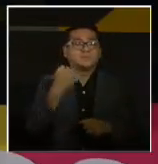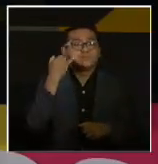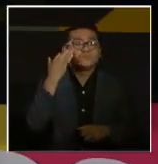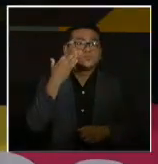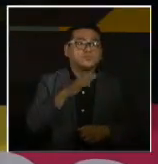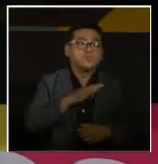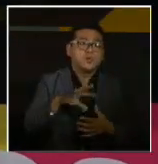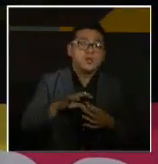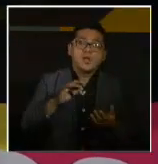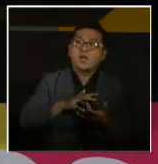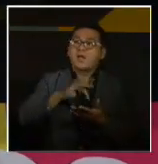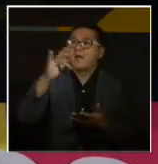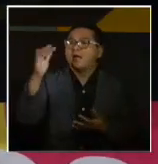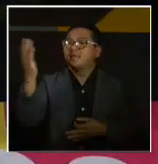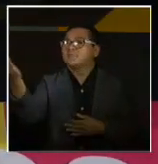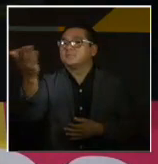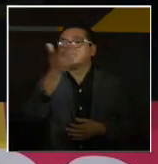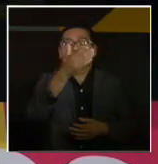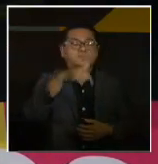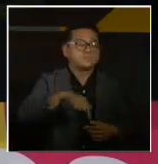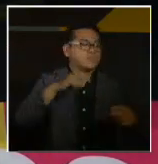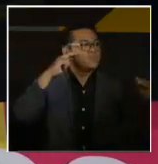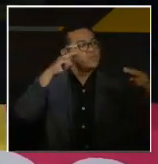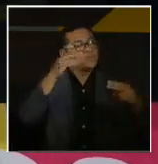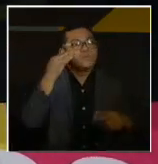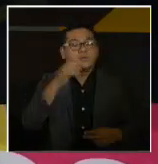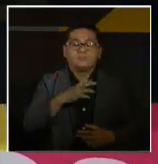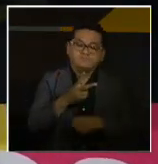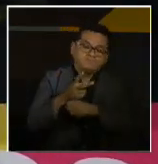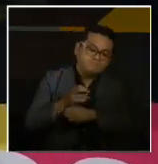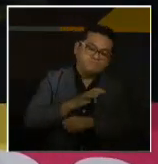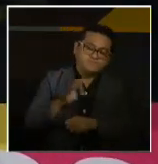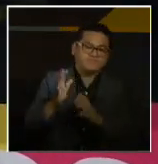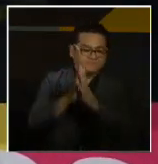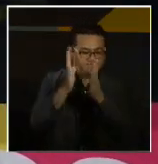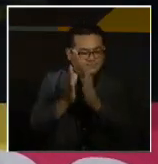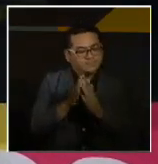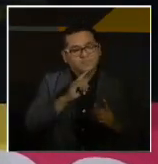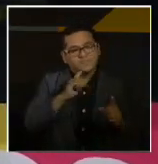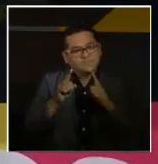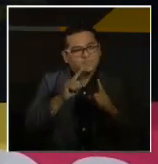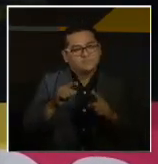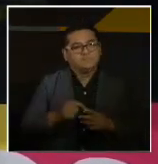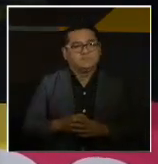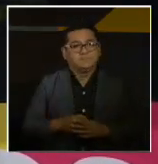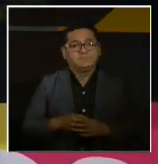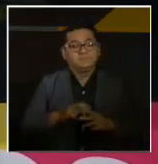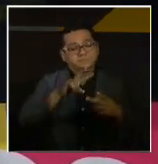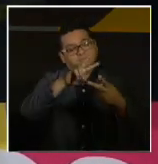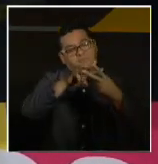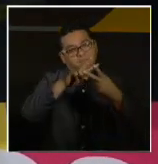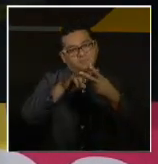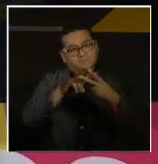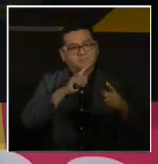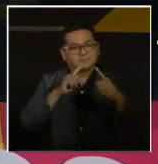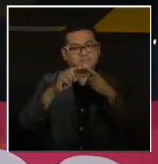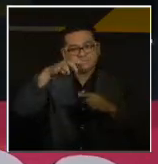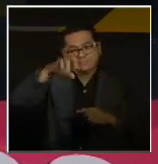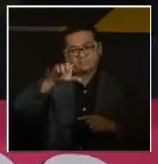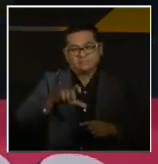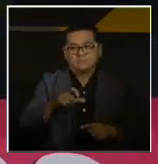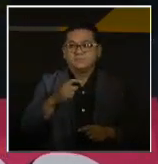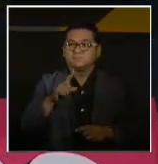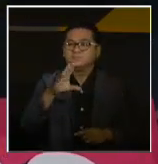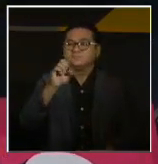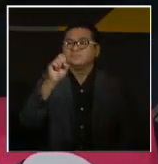Por cierto, agradecemos a todos ustedes que nos están viendo y les invitamos a participar y a comentar a través del hashtag DebatesMX.